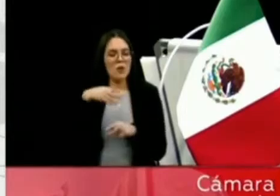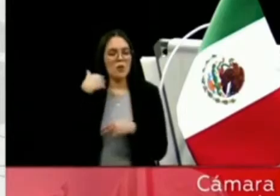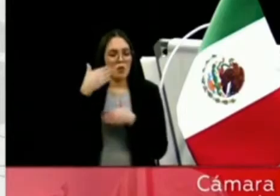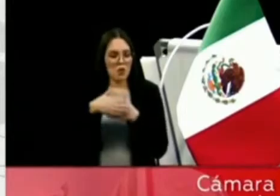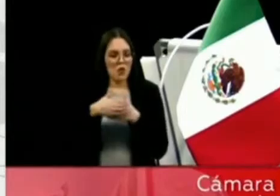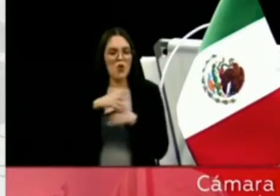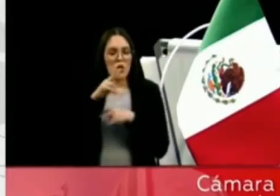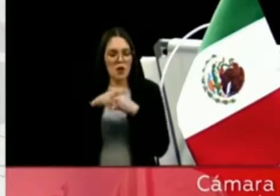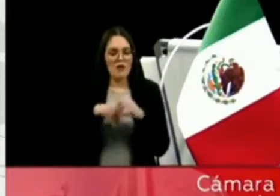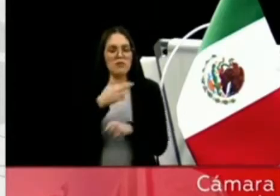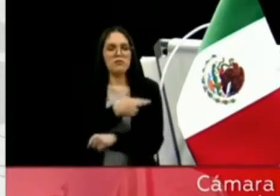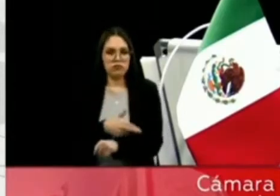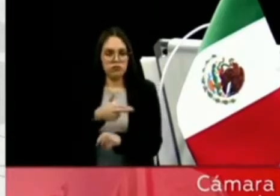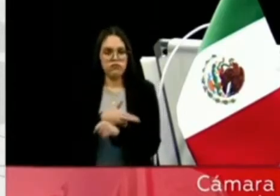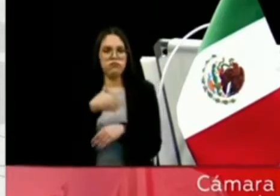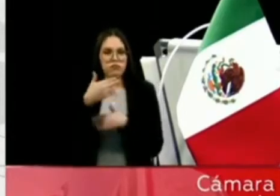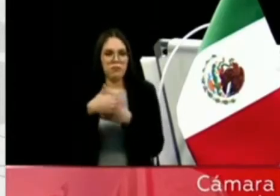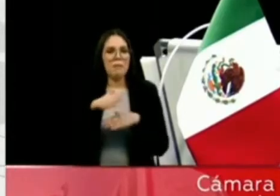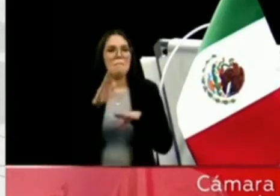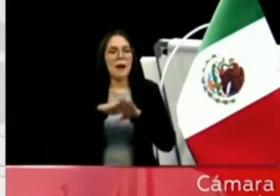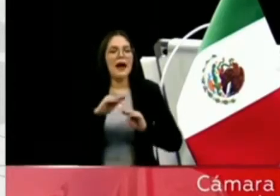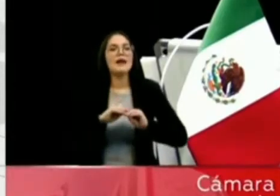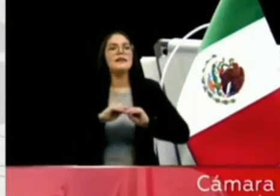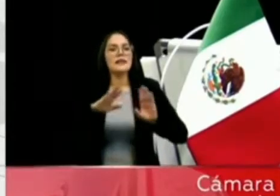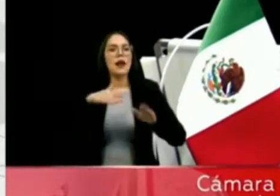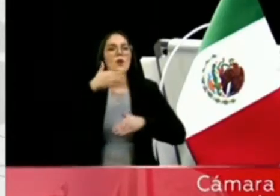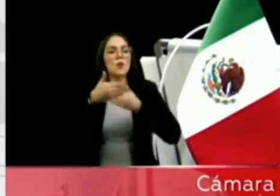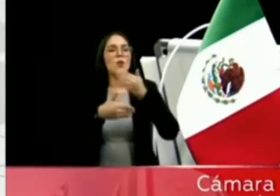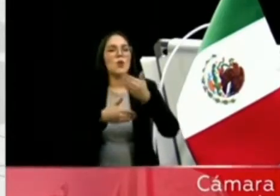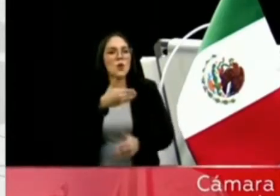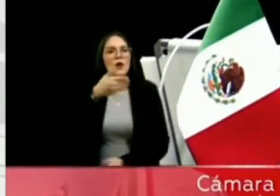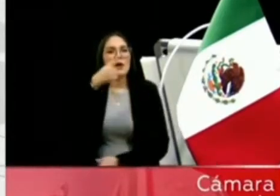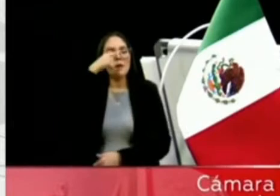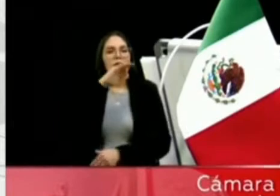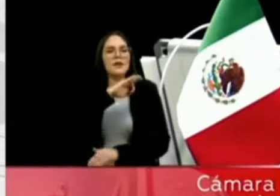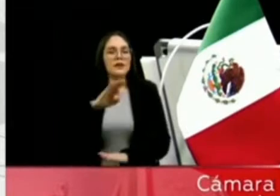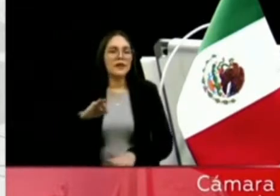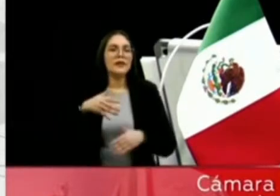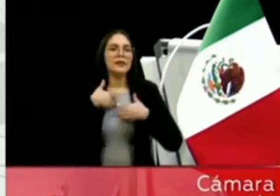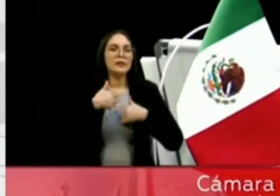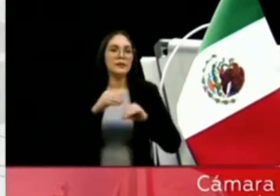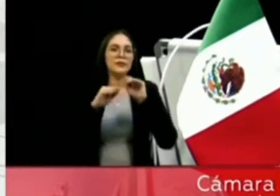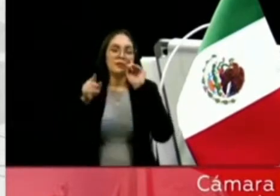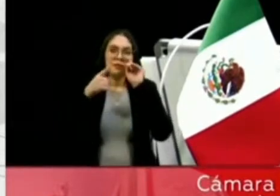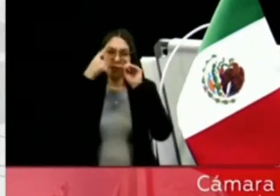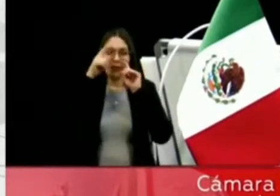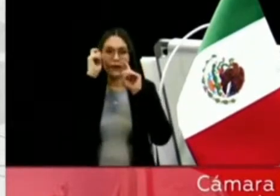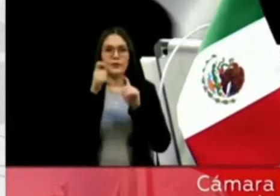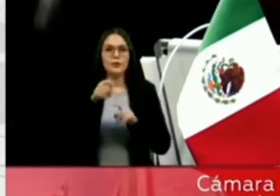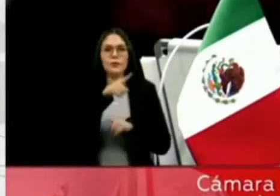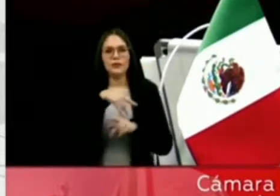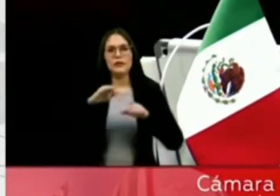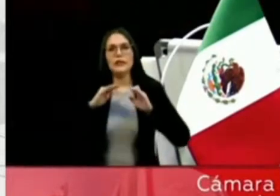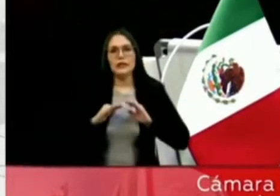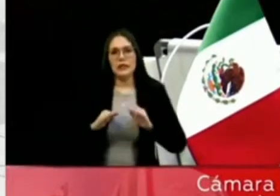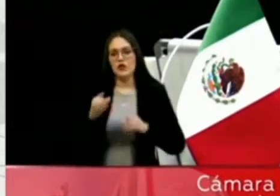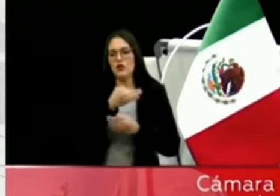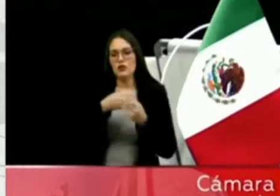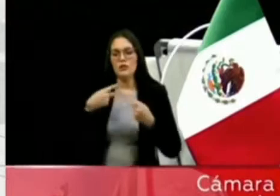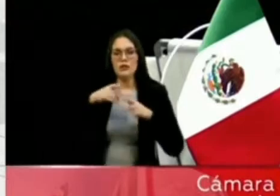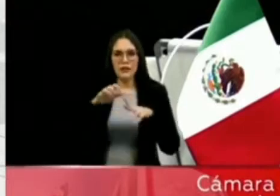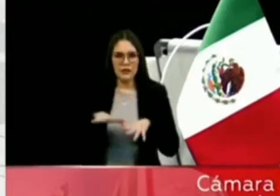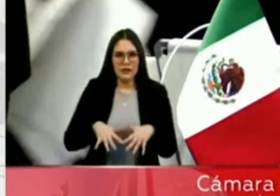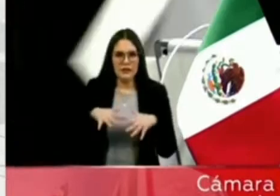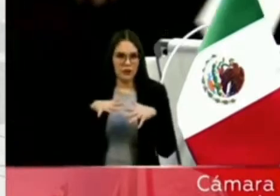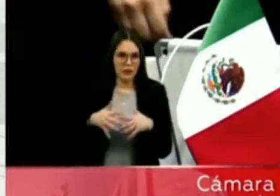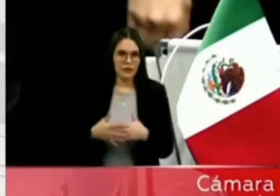aún con mayor claridad para, valga la redundancia, para tranquilidad de la Asamblea. Si